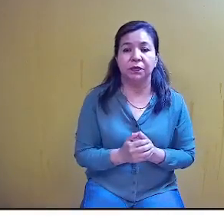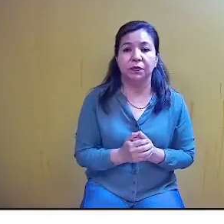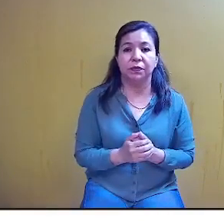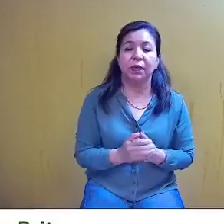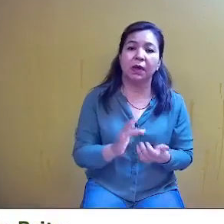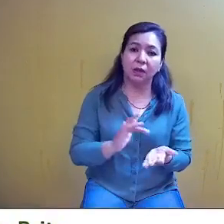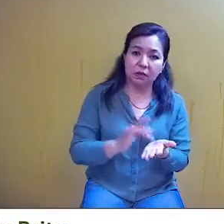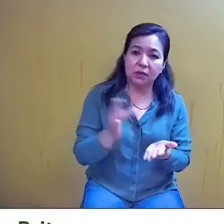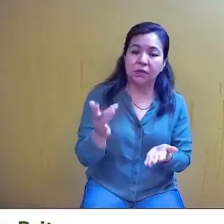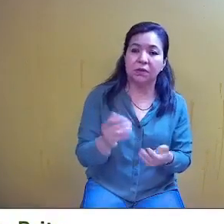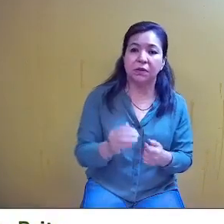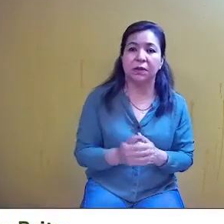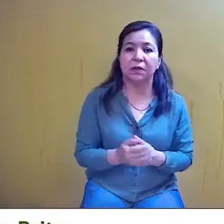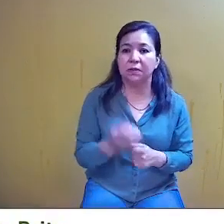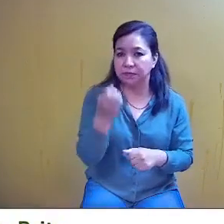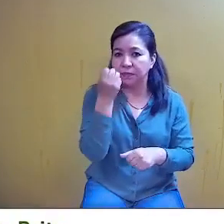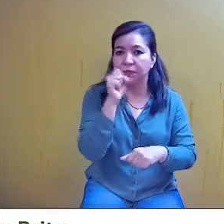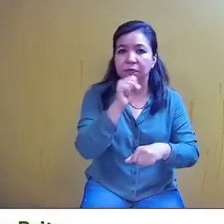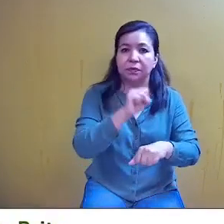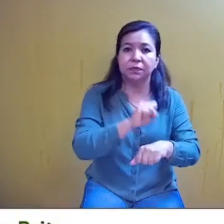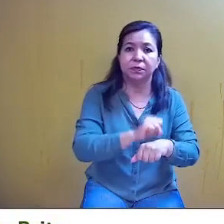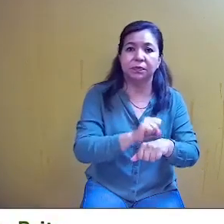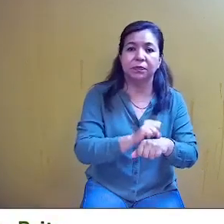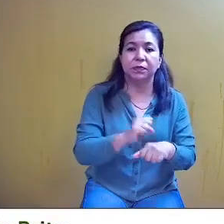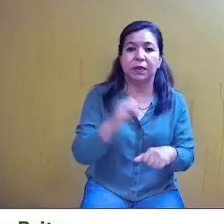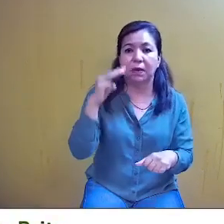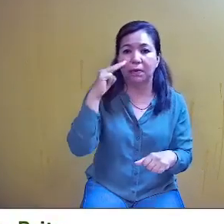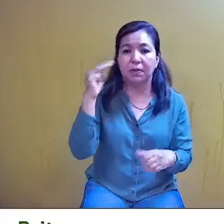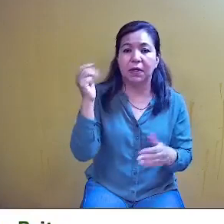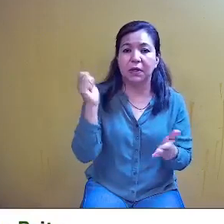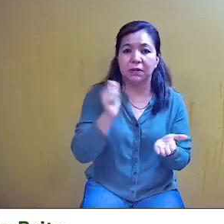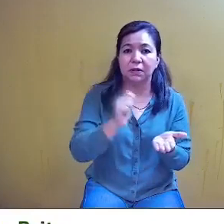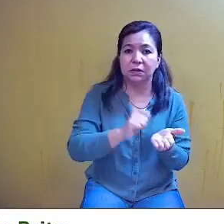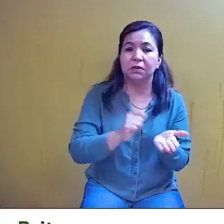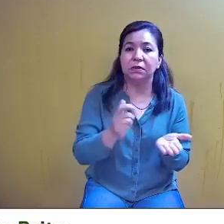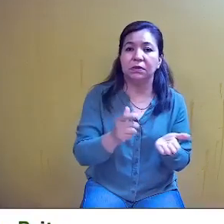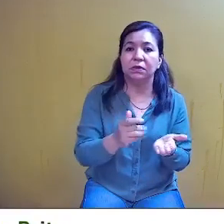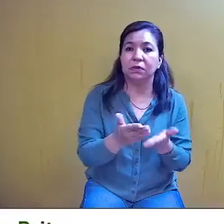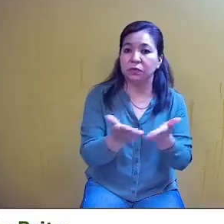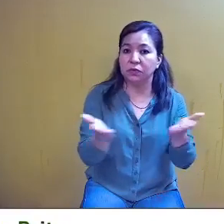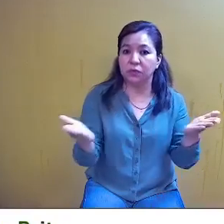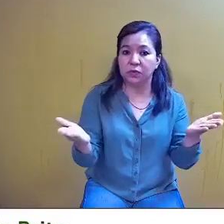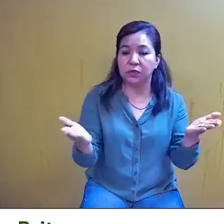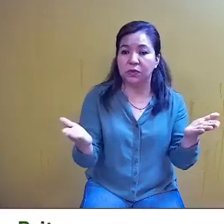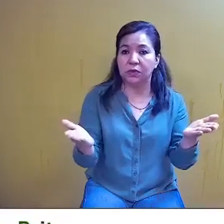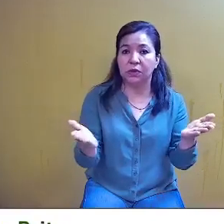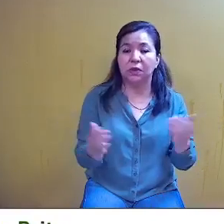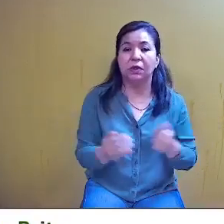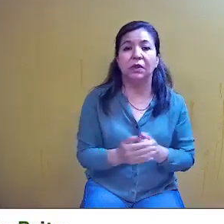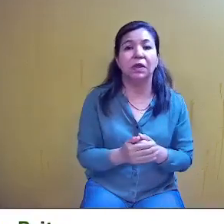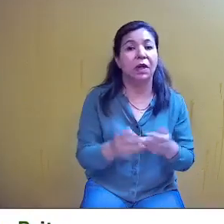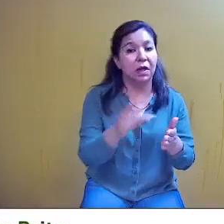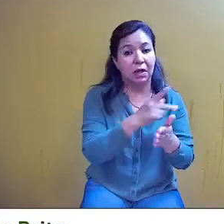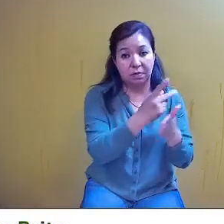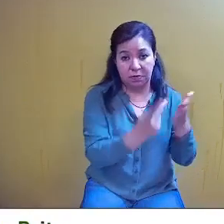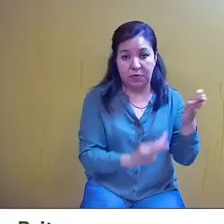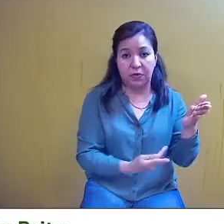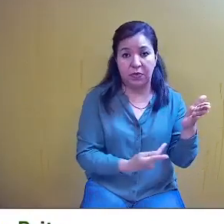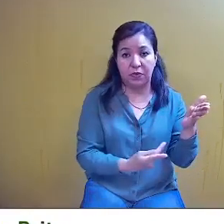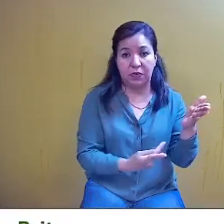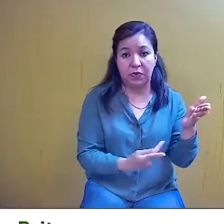Muchas gracias, señor secretario, magistrada, magistrado. Está a nuestra consideración el proyecto